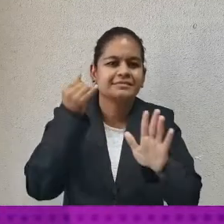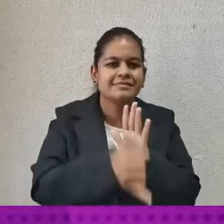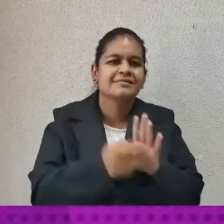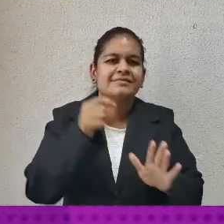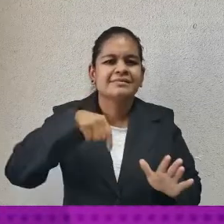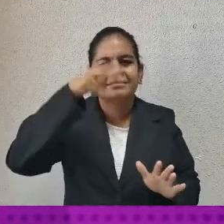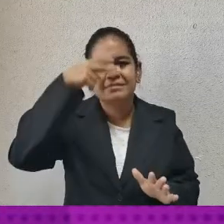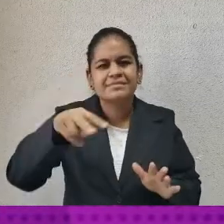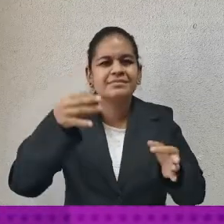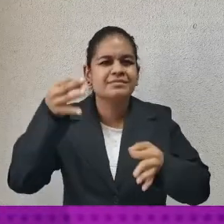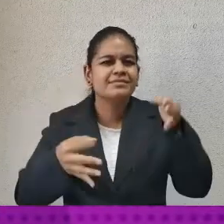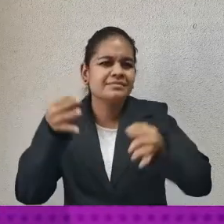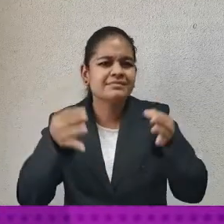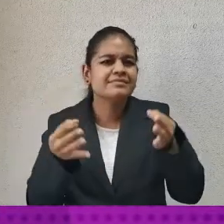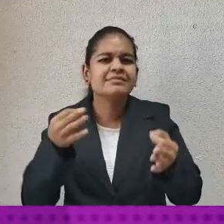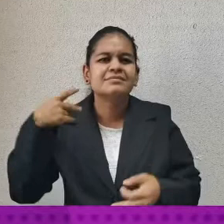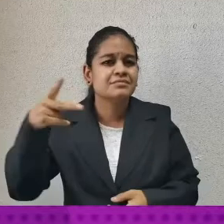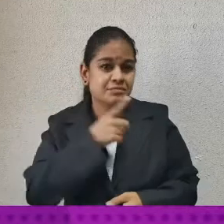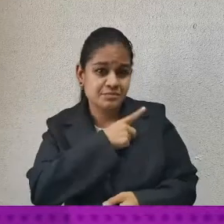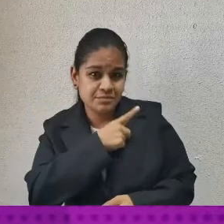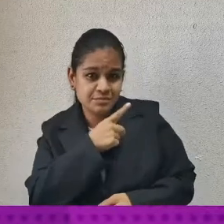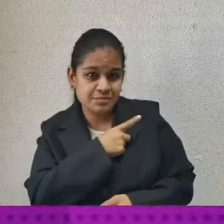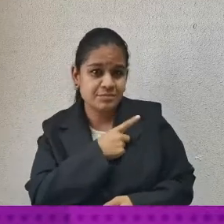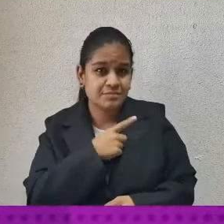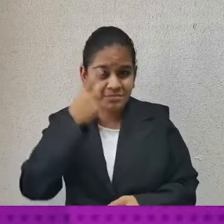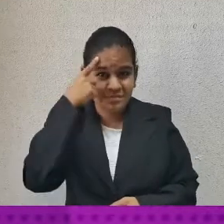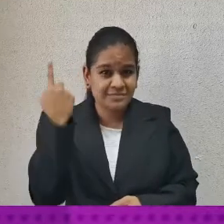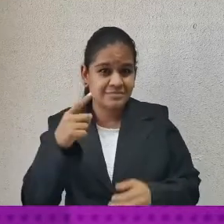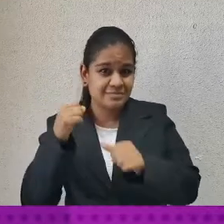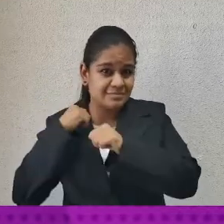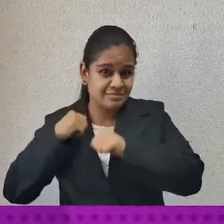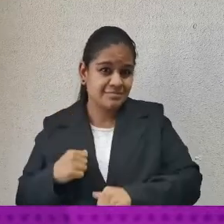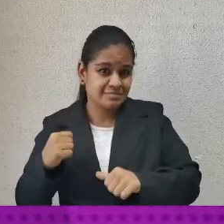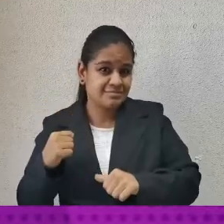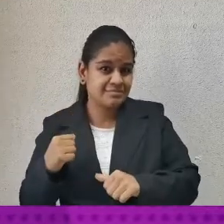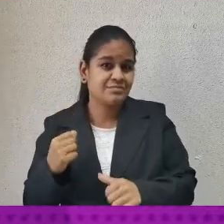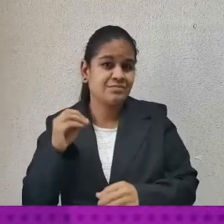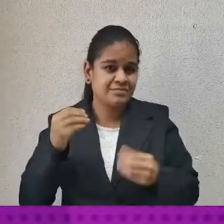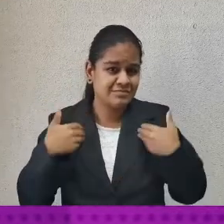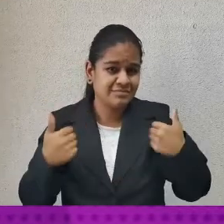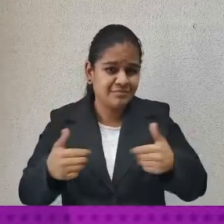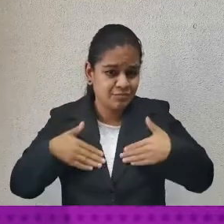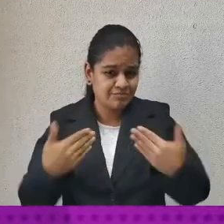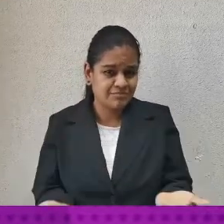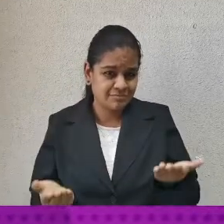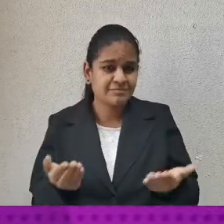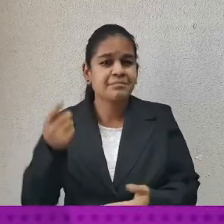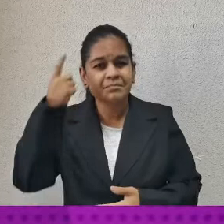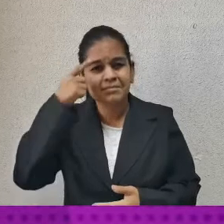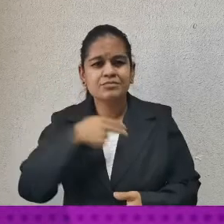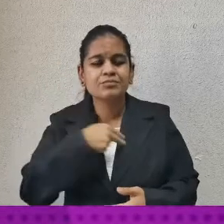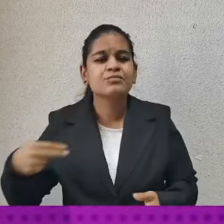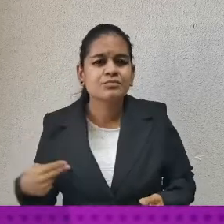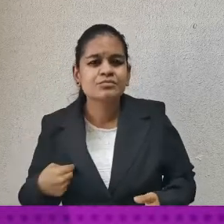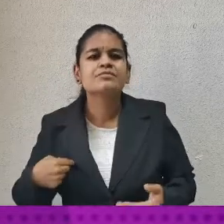información. Los tribunales son entidades totalmente autónomas para poder operar con toda confianza y sobre todo también